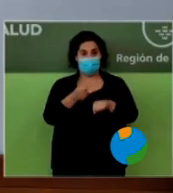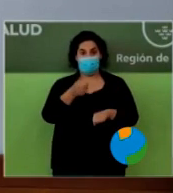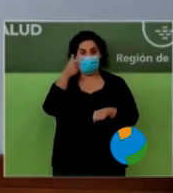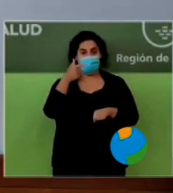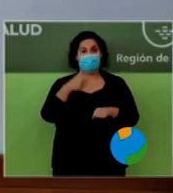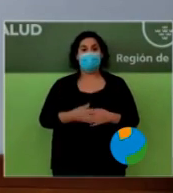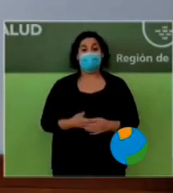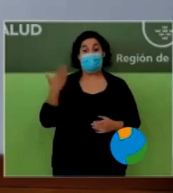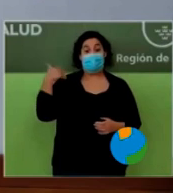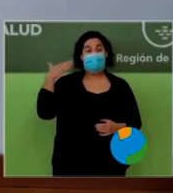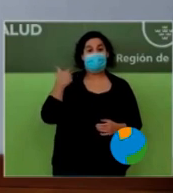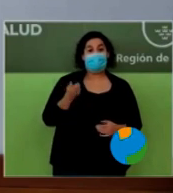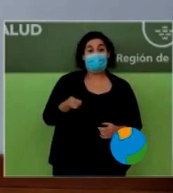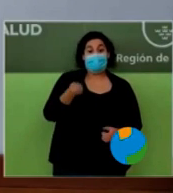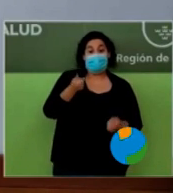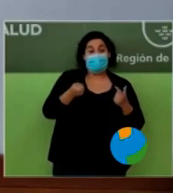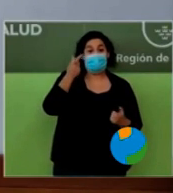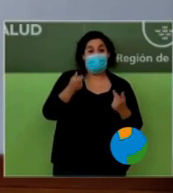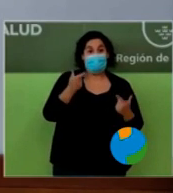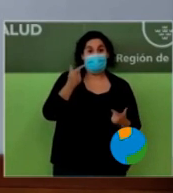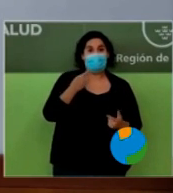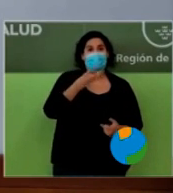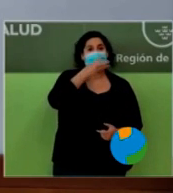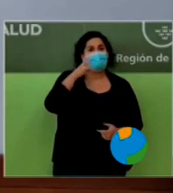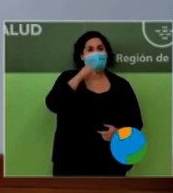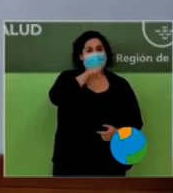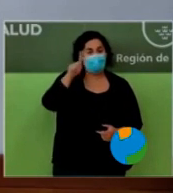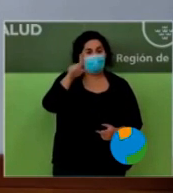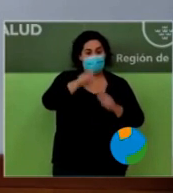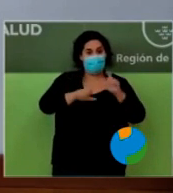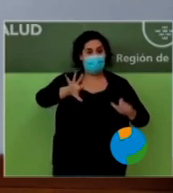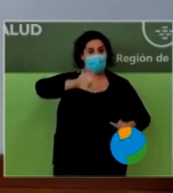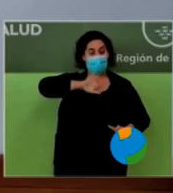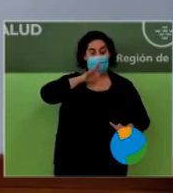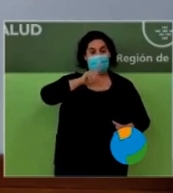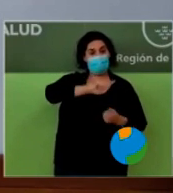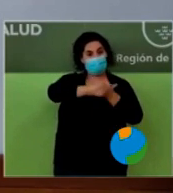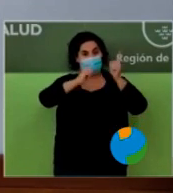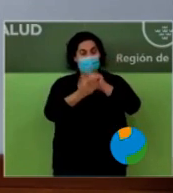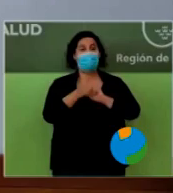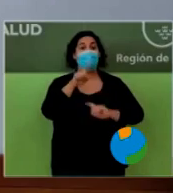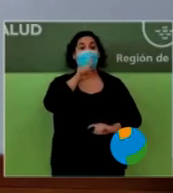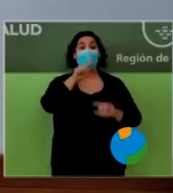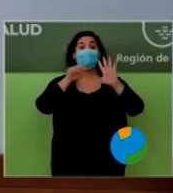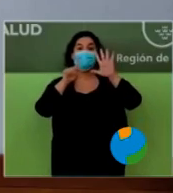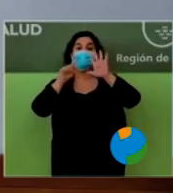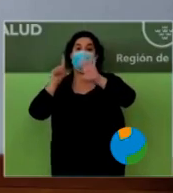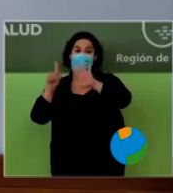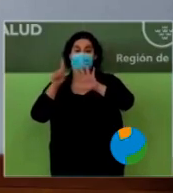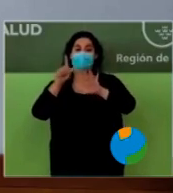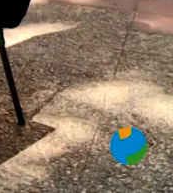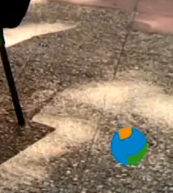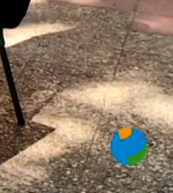incidencia acumulada en los últimos 7 días de 311 casos a una incidencia de 166 casos en los